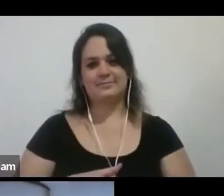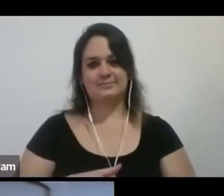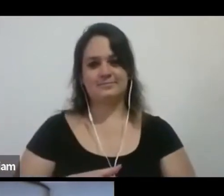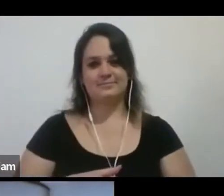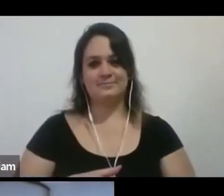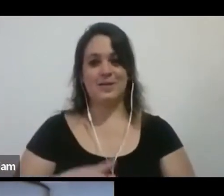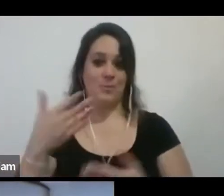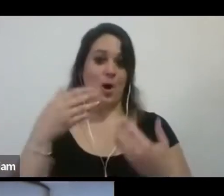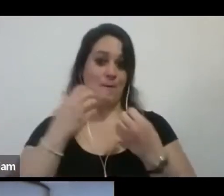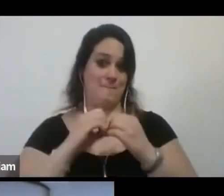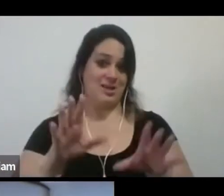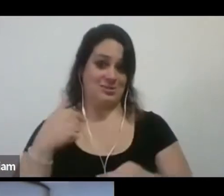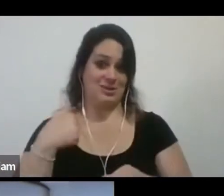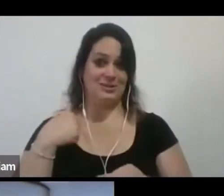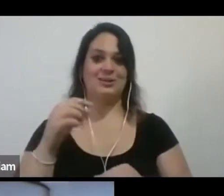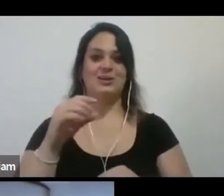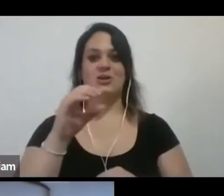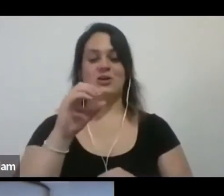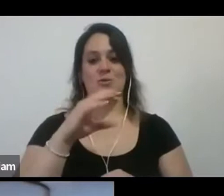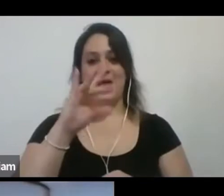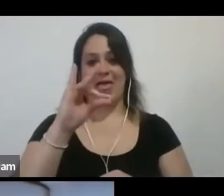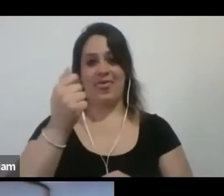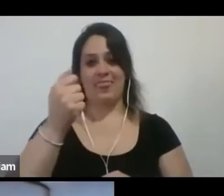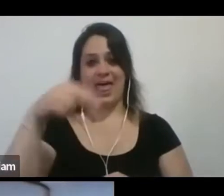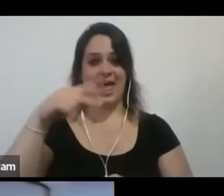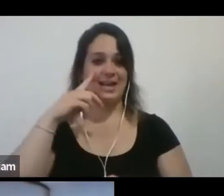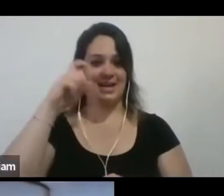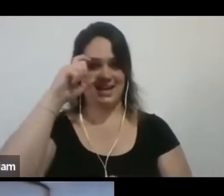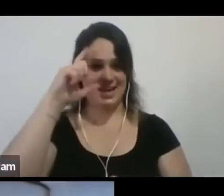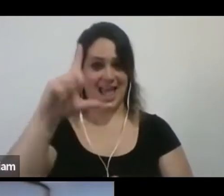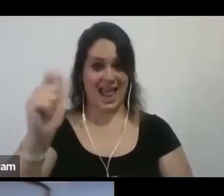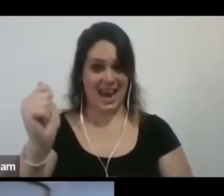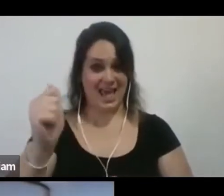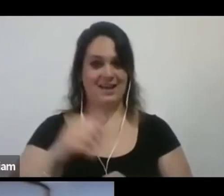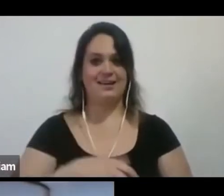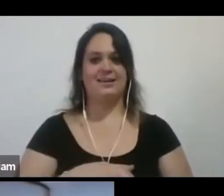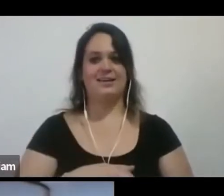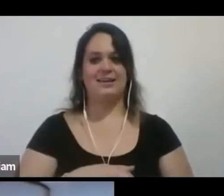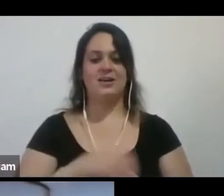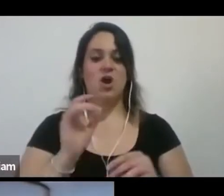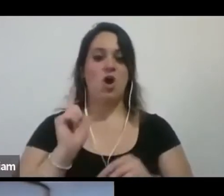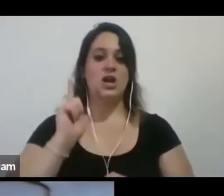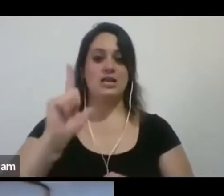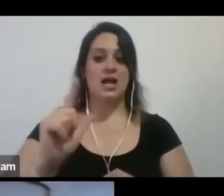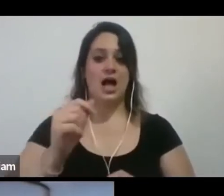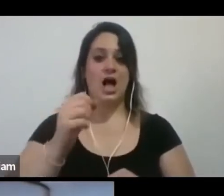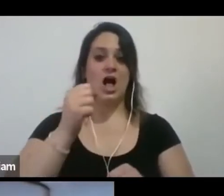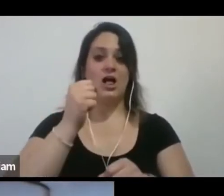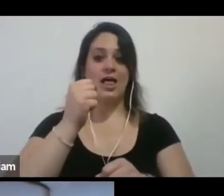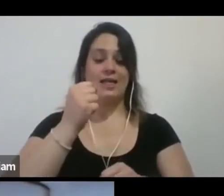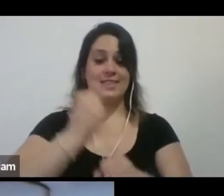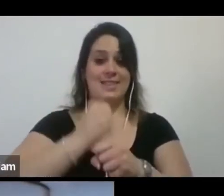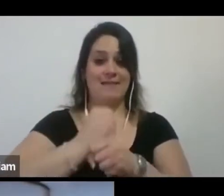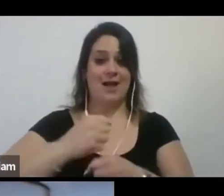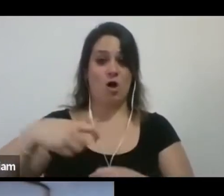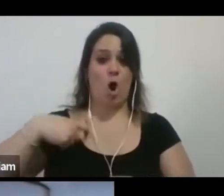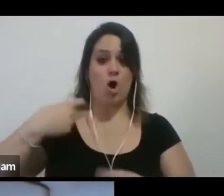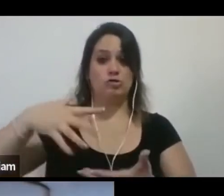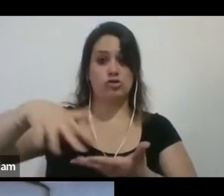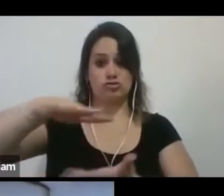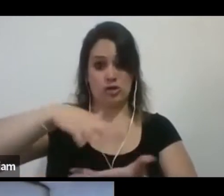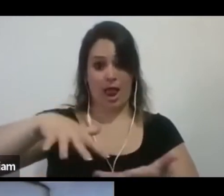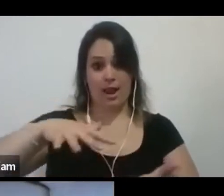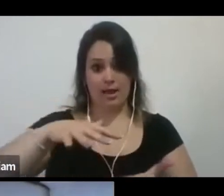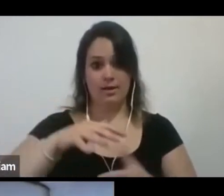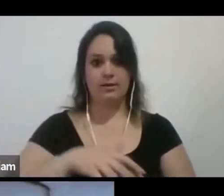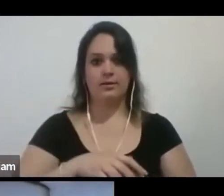Bueno, arranco yo. Yo Dale, Daniela. soy Daniela Ciani, soy licenciada en Trabajo Social,